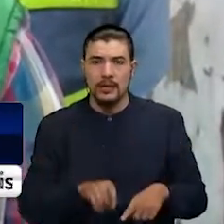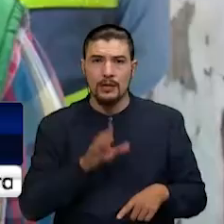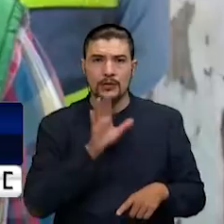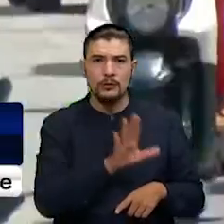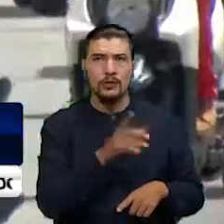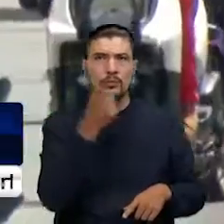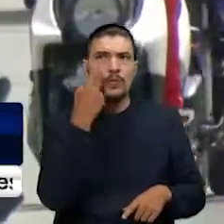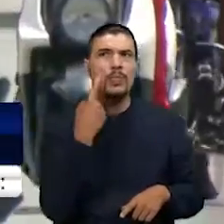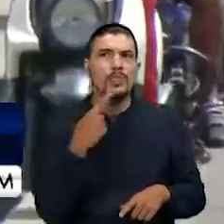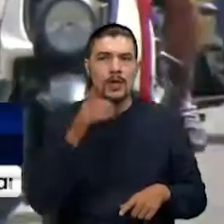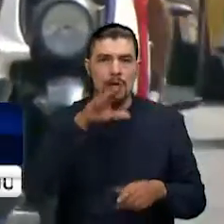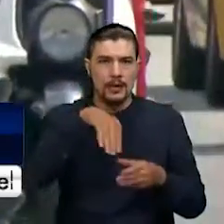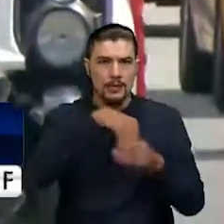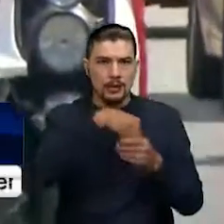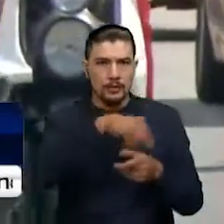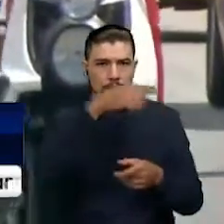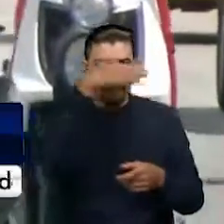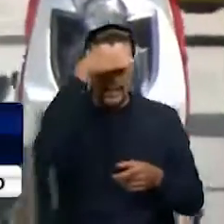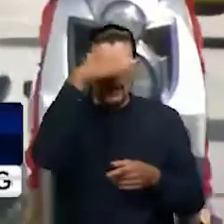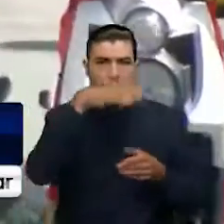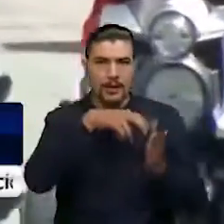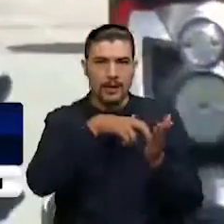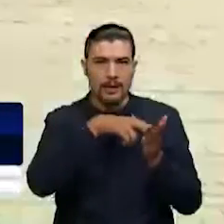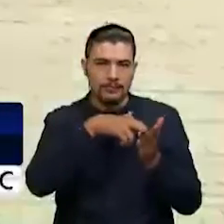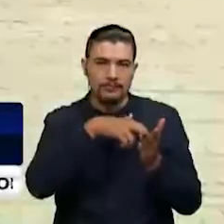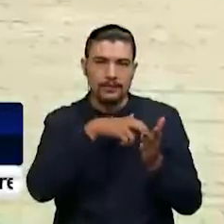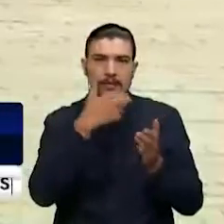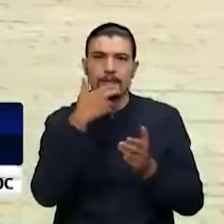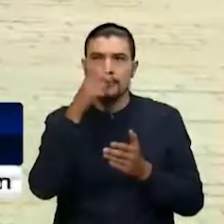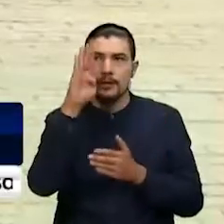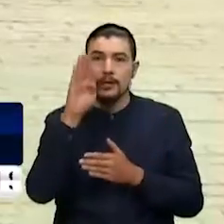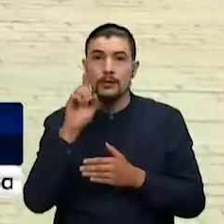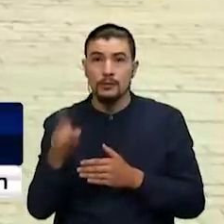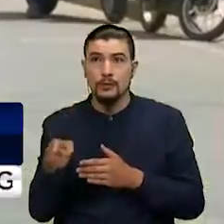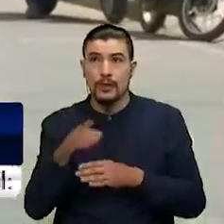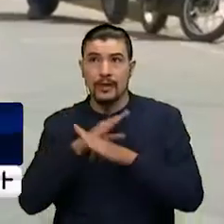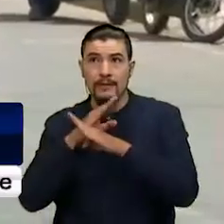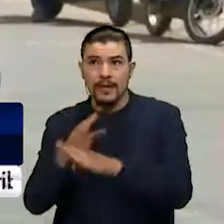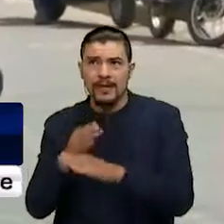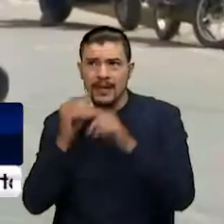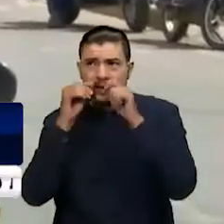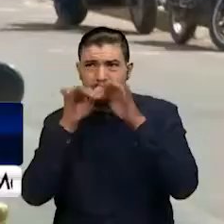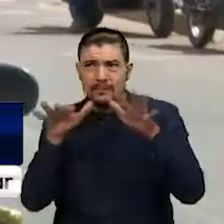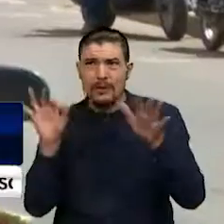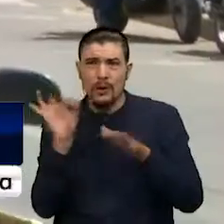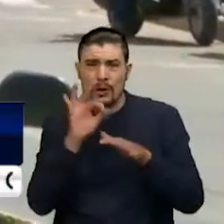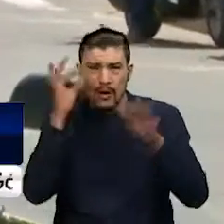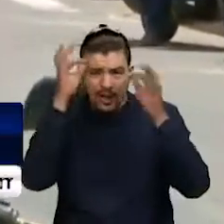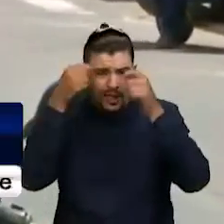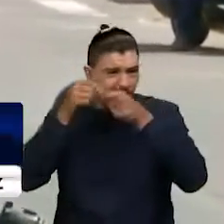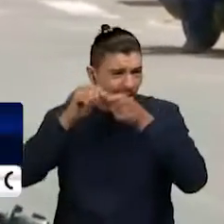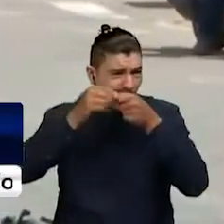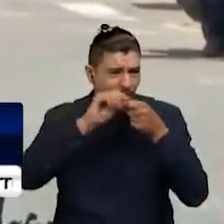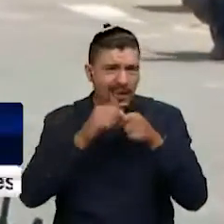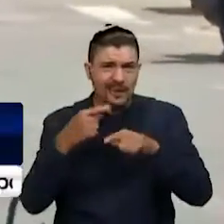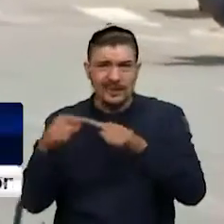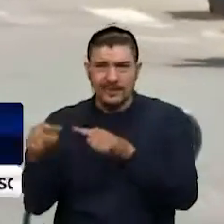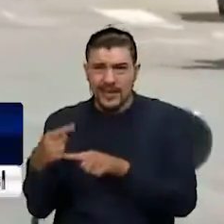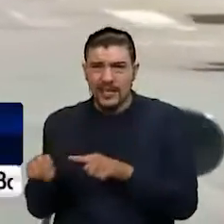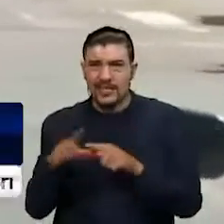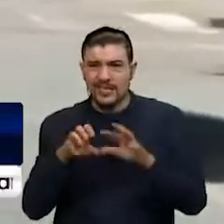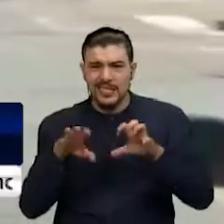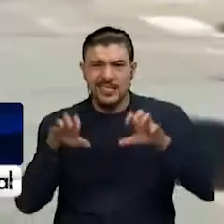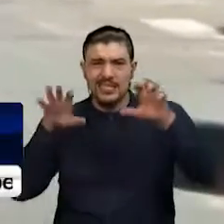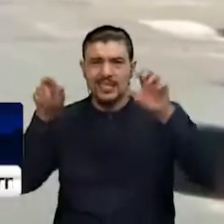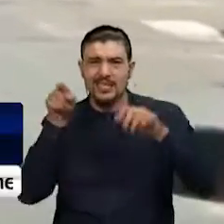en patios allí las autoridades advirtieron sobre la propagación de epidemias de piojos y otros virus a través de los cascos